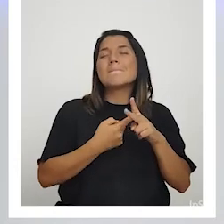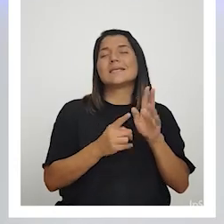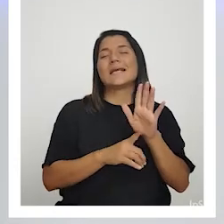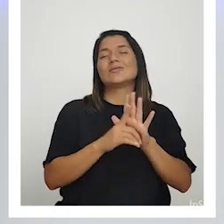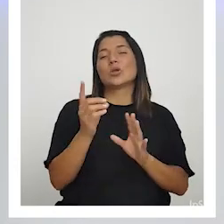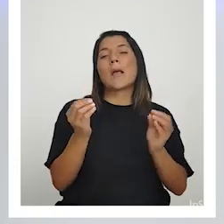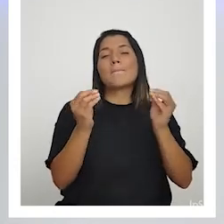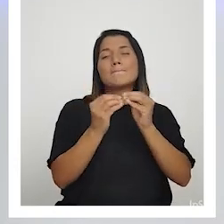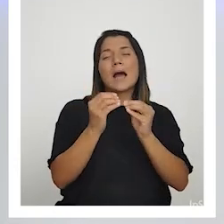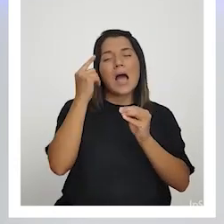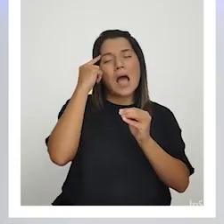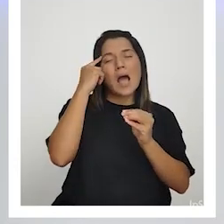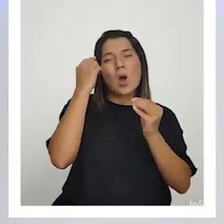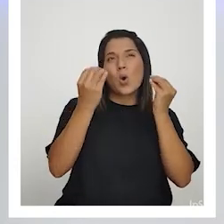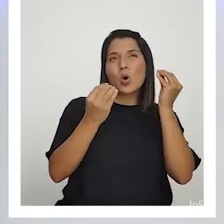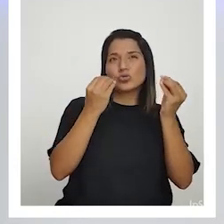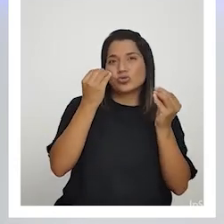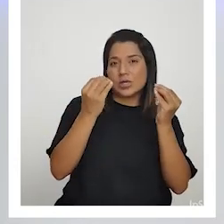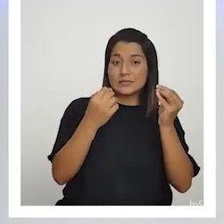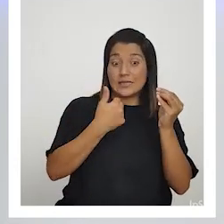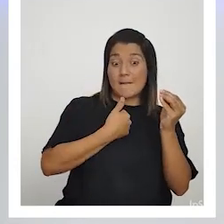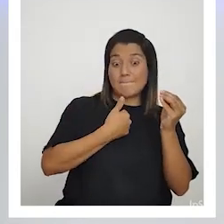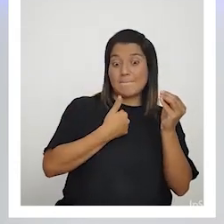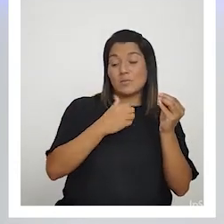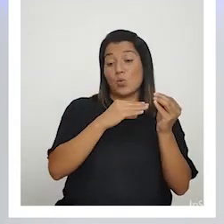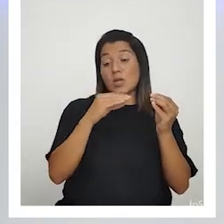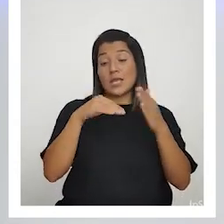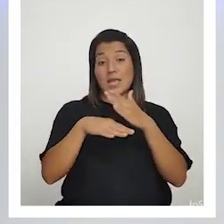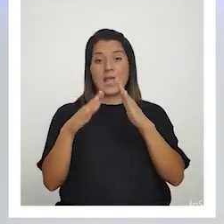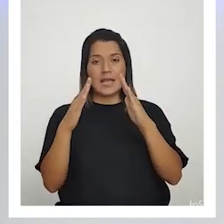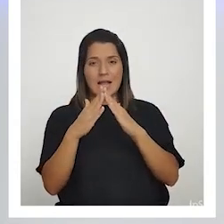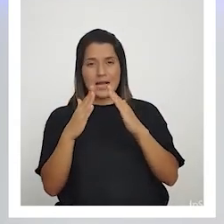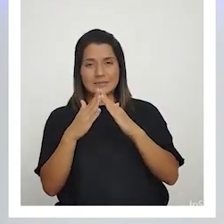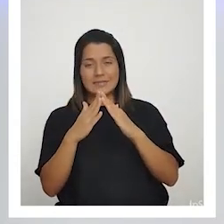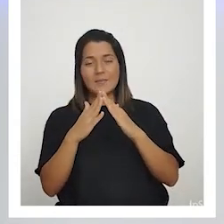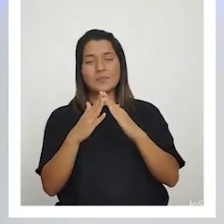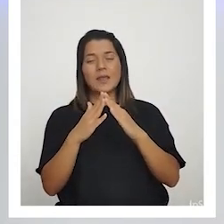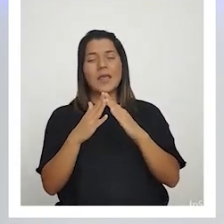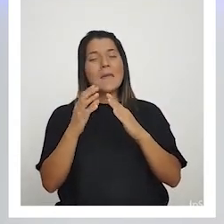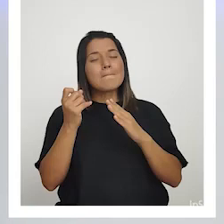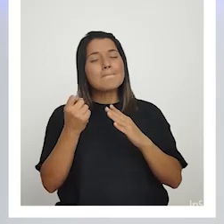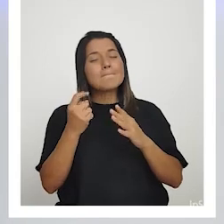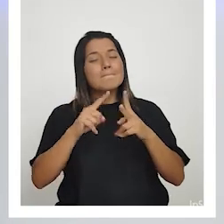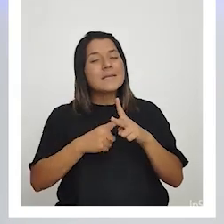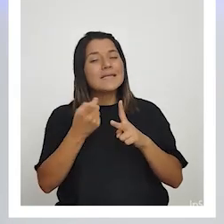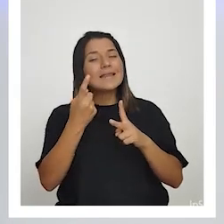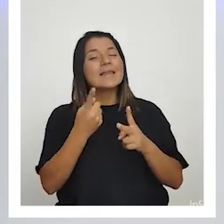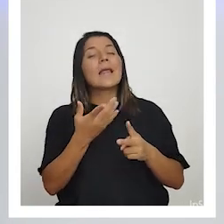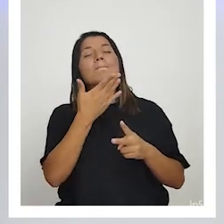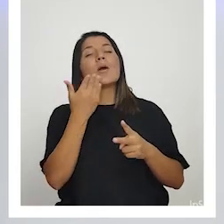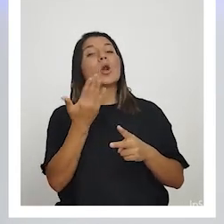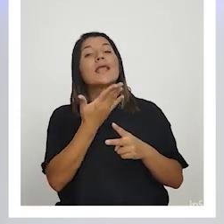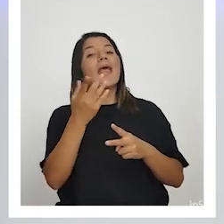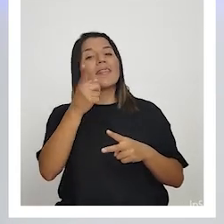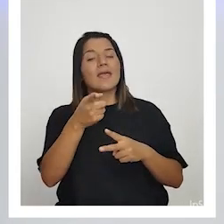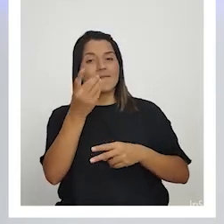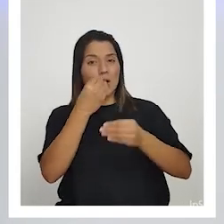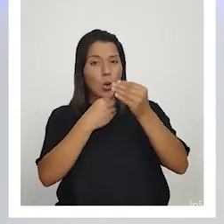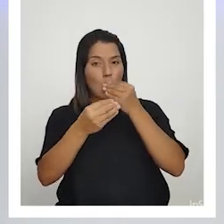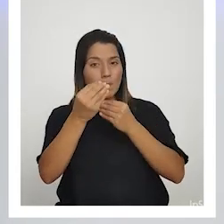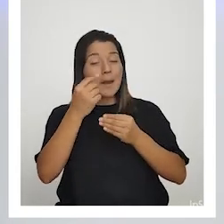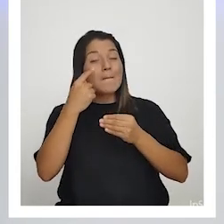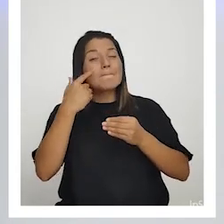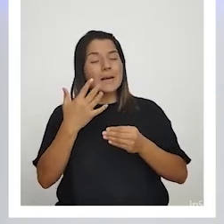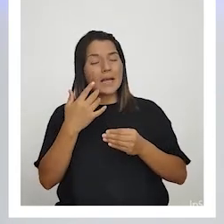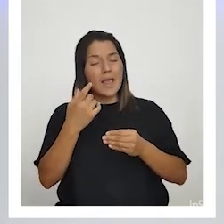como individualmente, de lo que tienen que comer para que canalicen su estilo de vida hacia un estilo de vida